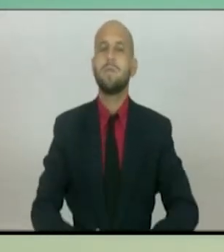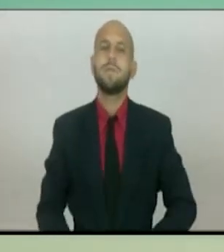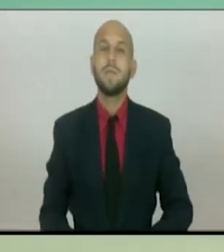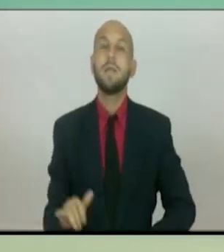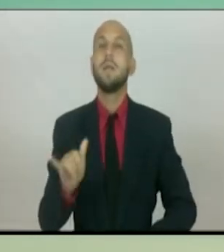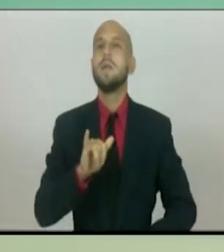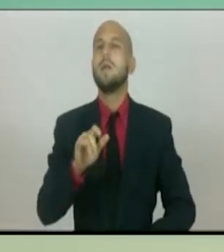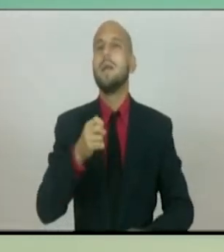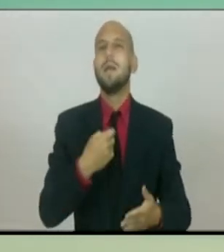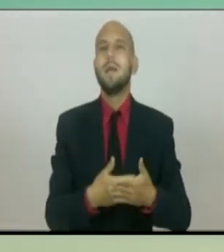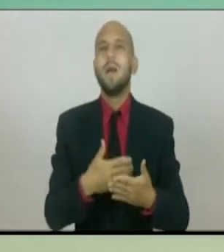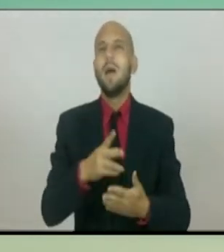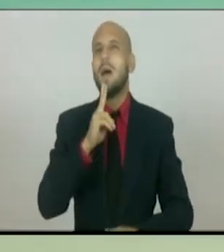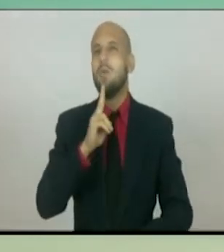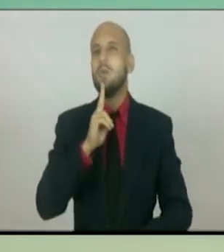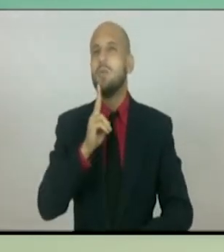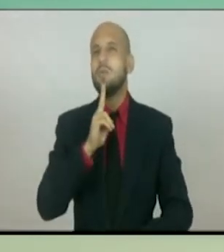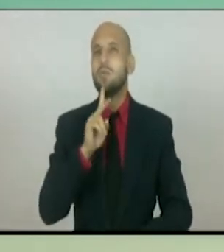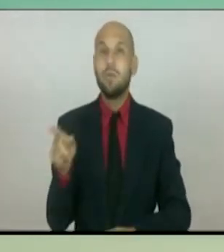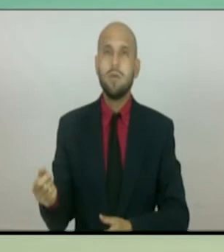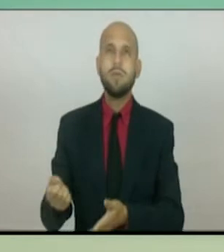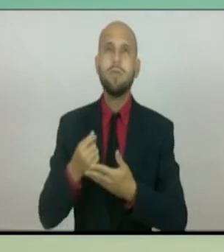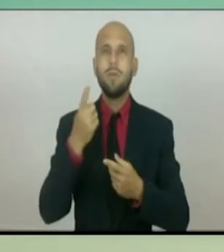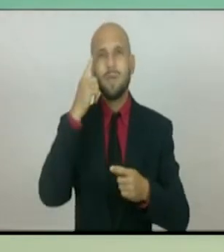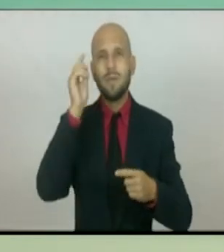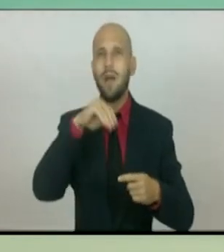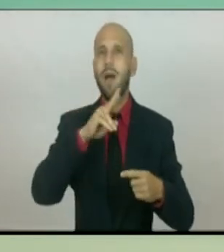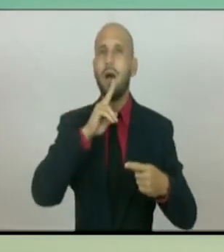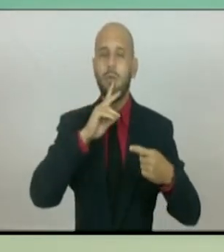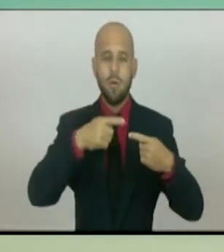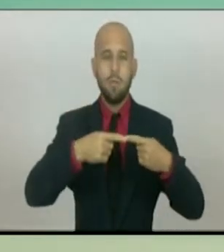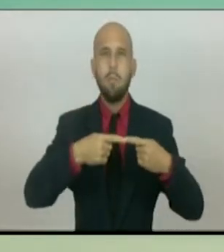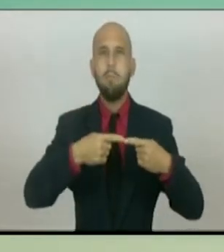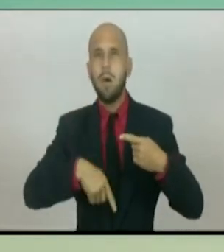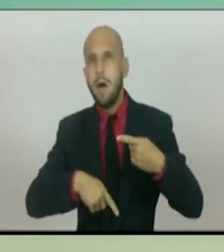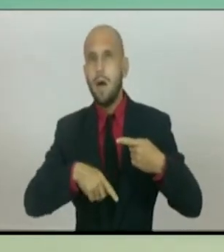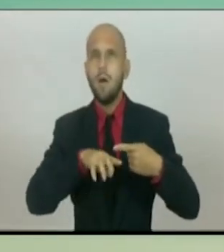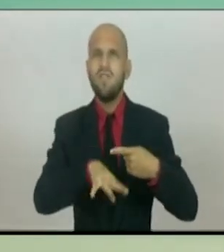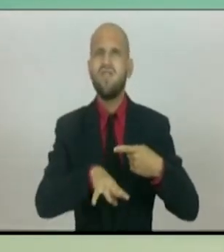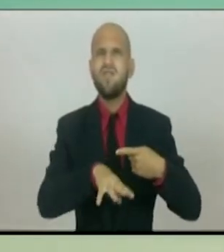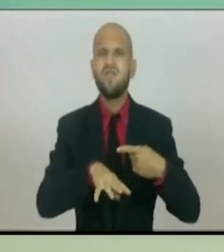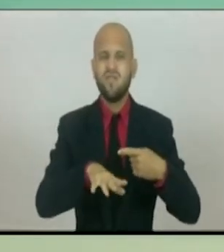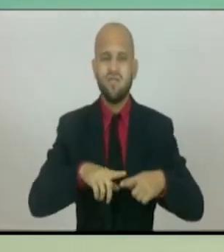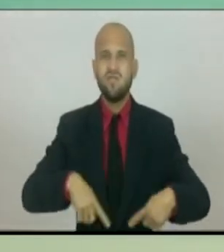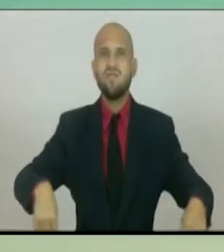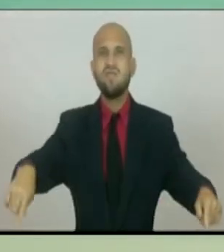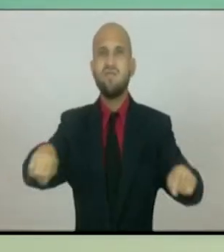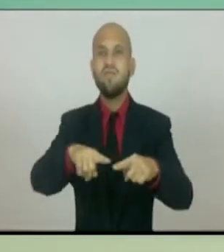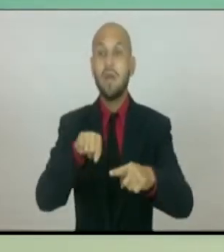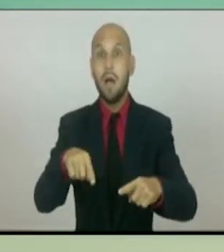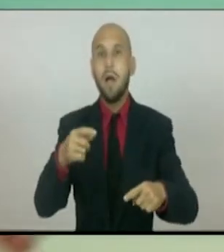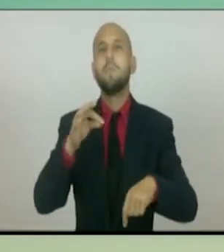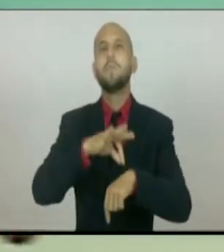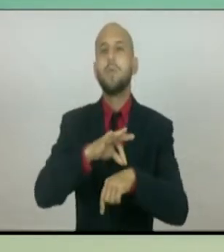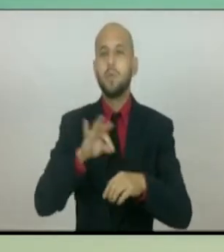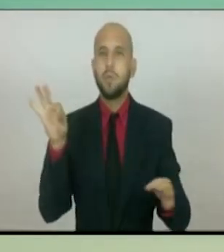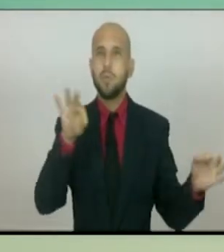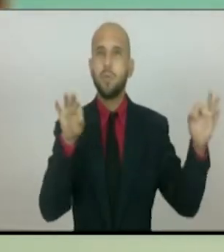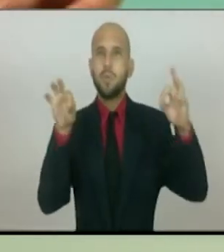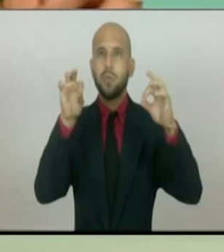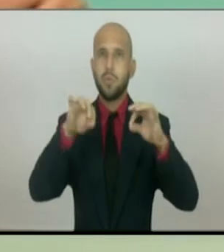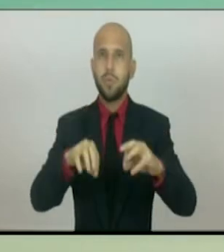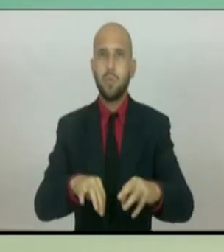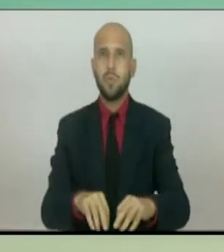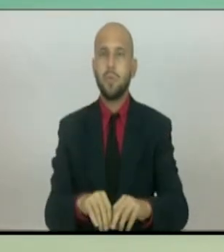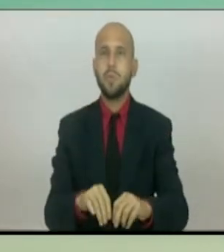estos lugares tratar de resolver los problemas de salidero, de obstrucciones, de zanja que no esté drenando, de estos enyerbamientos